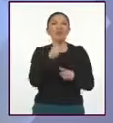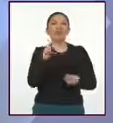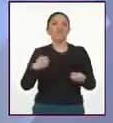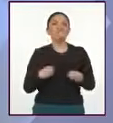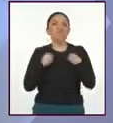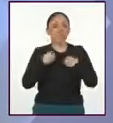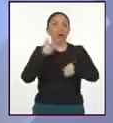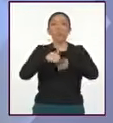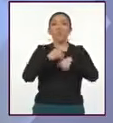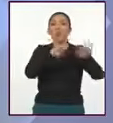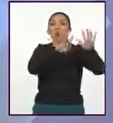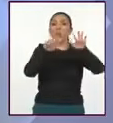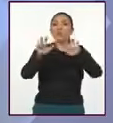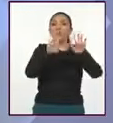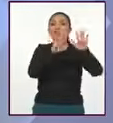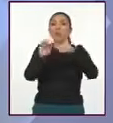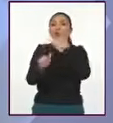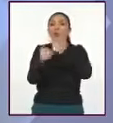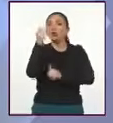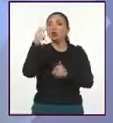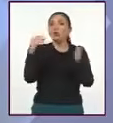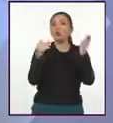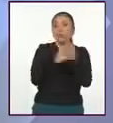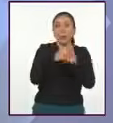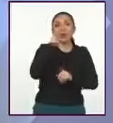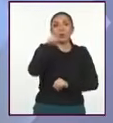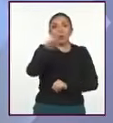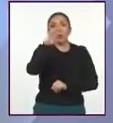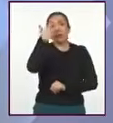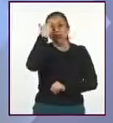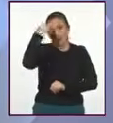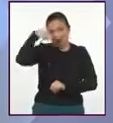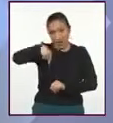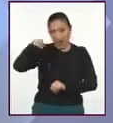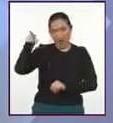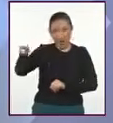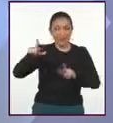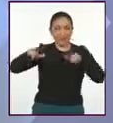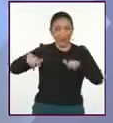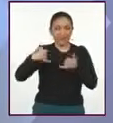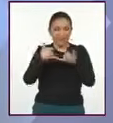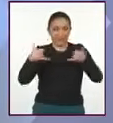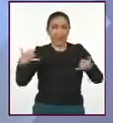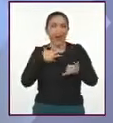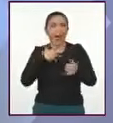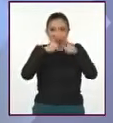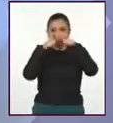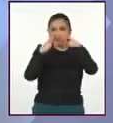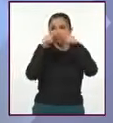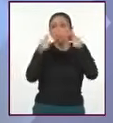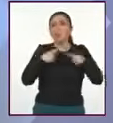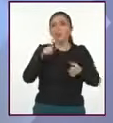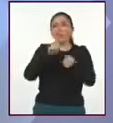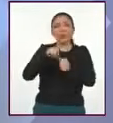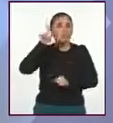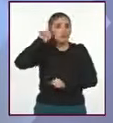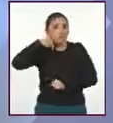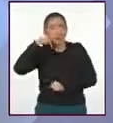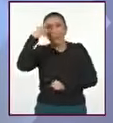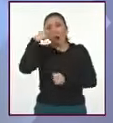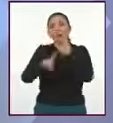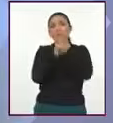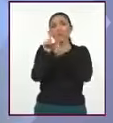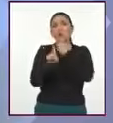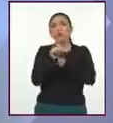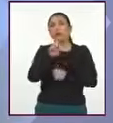es 800-911-2000. Recordarles que aquí encontrarán atención personalizada en problemas asociados al